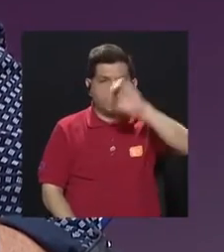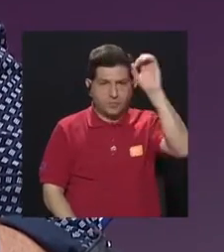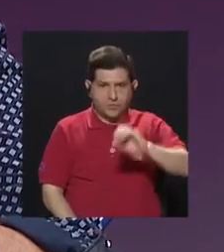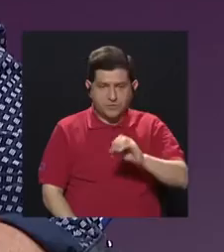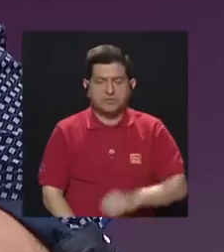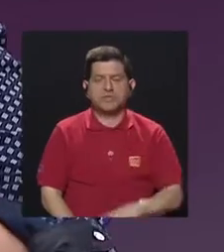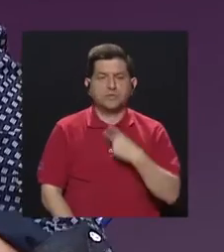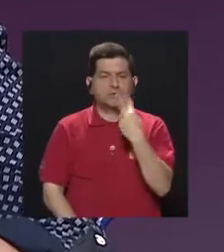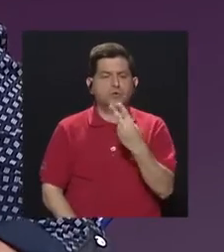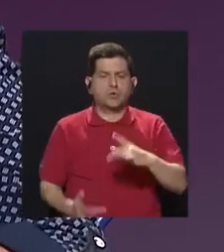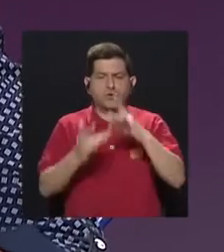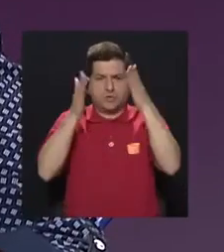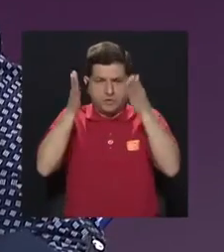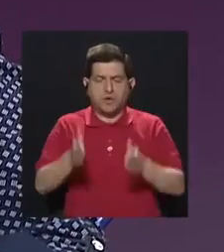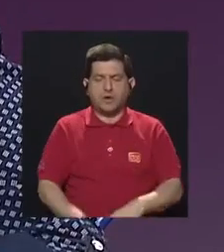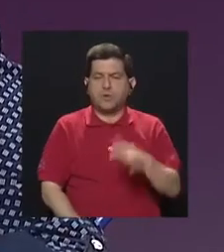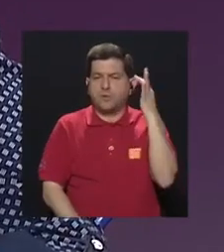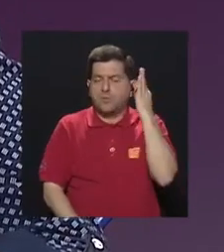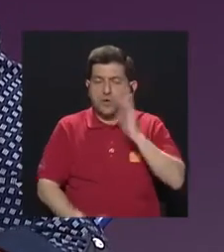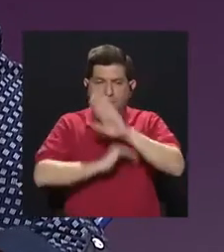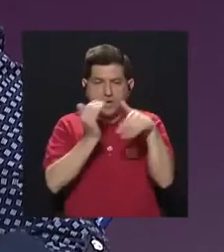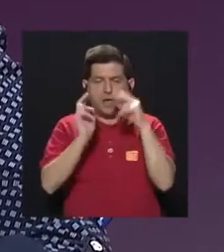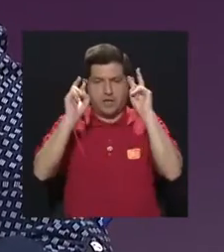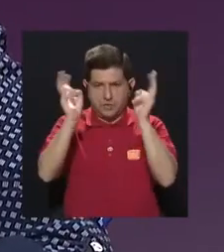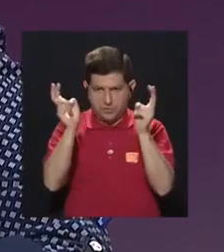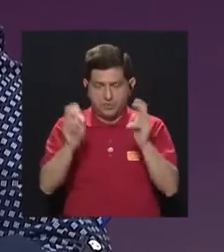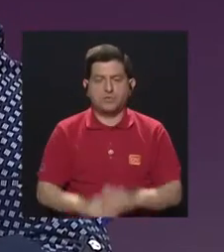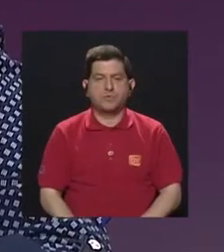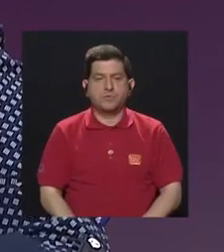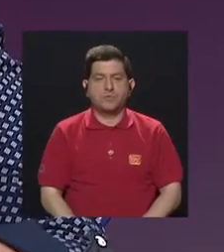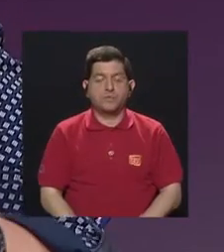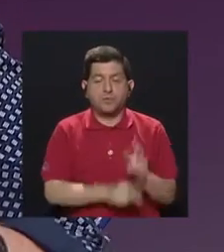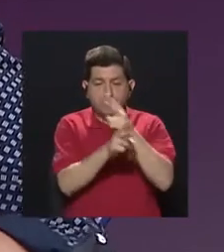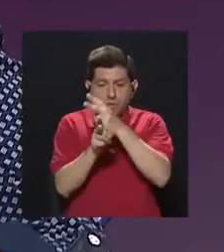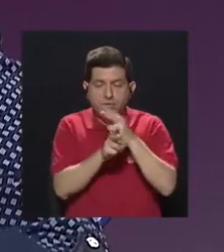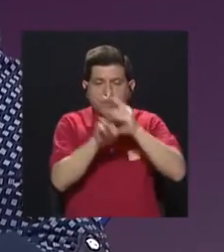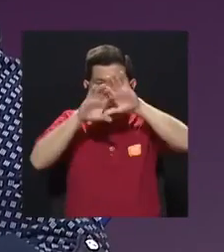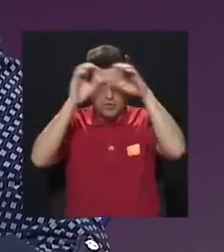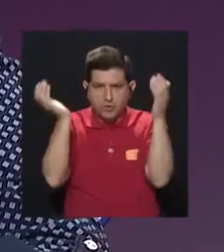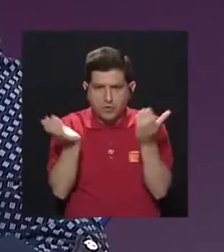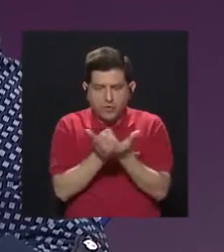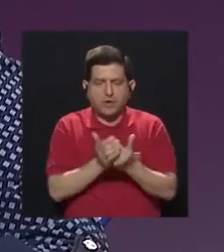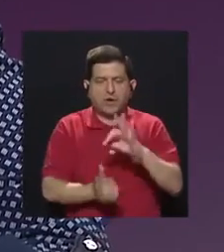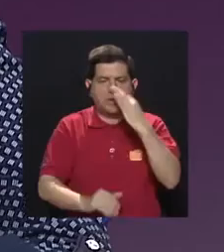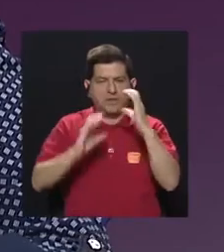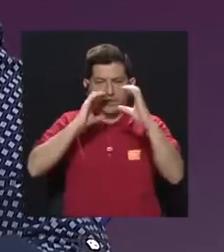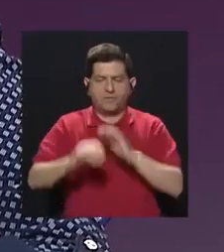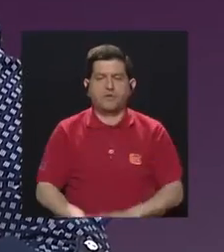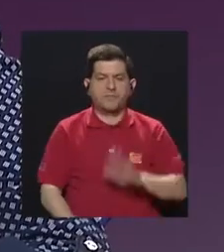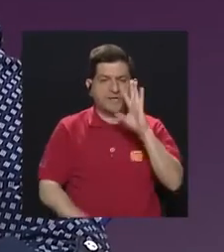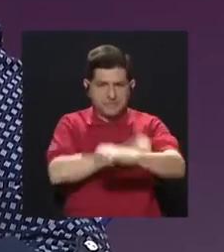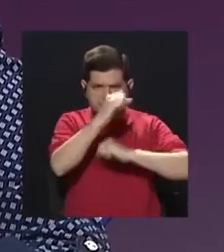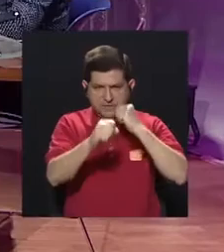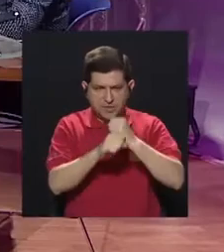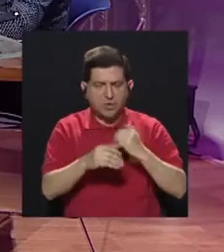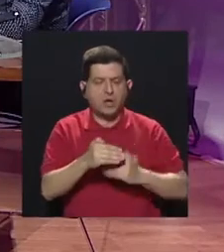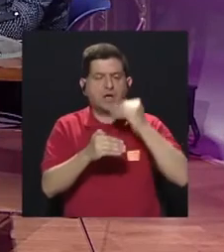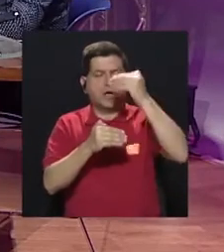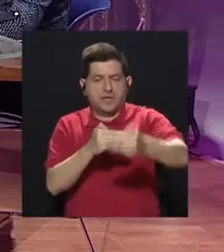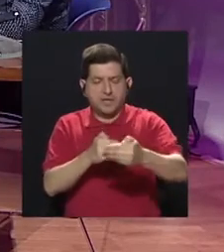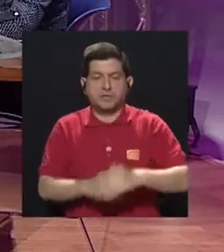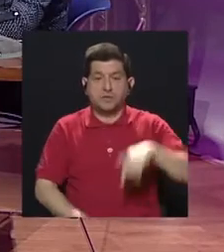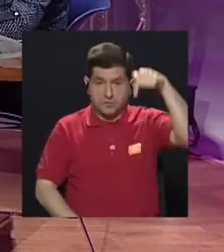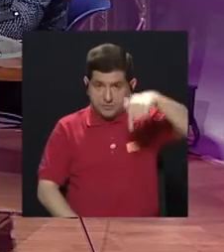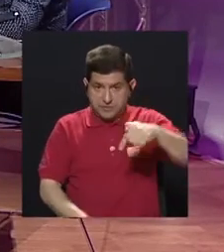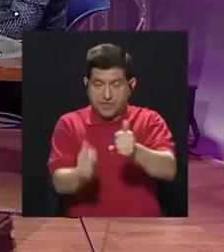somos mujeres para todos los temas el monitoreo global de medios se desarrolla cada 5 años y para eso están con